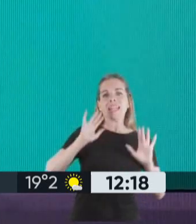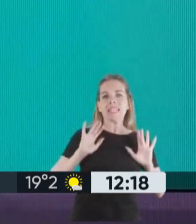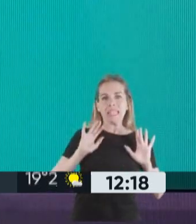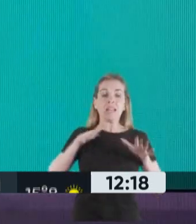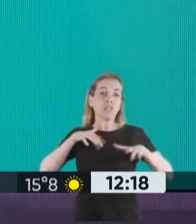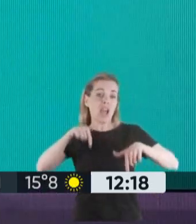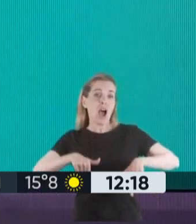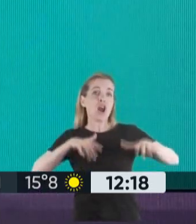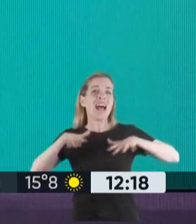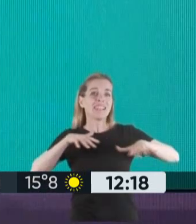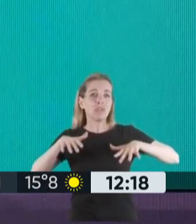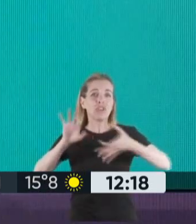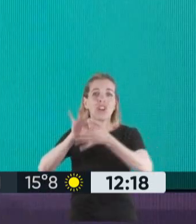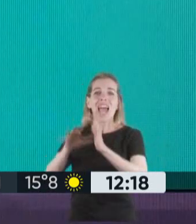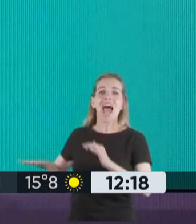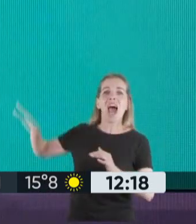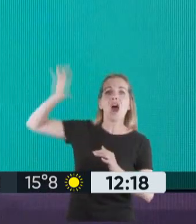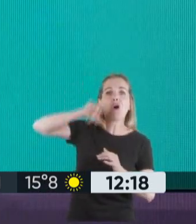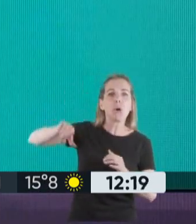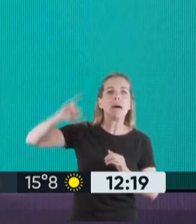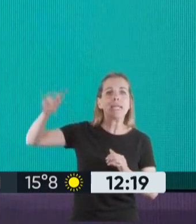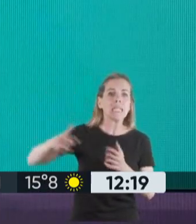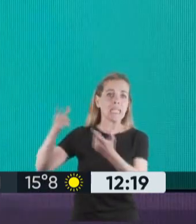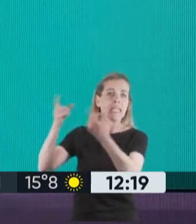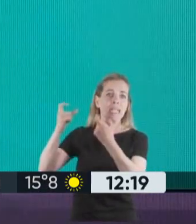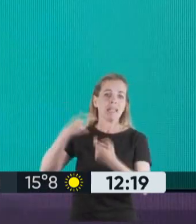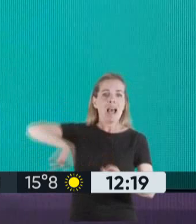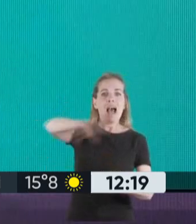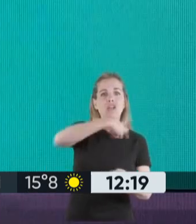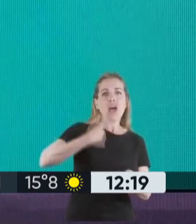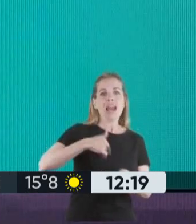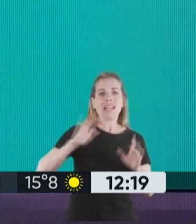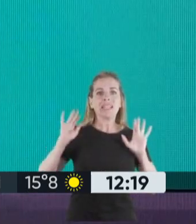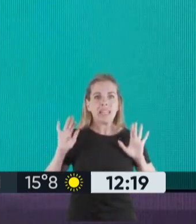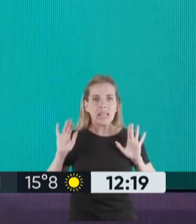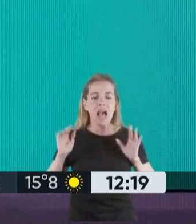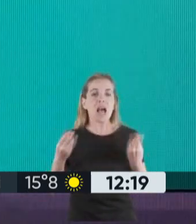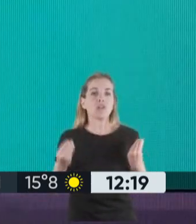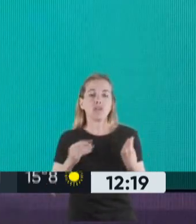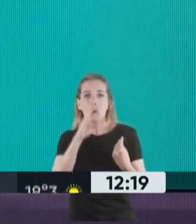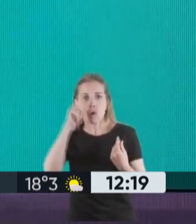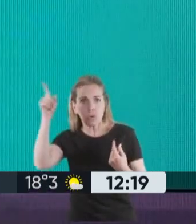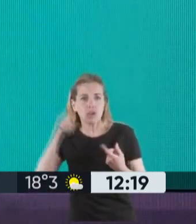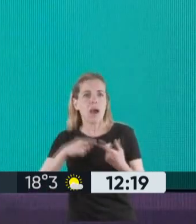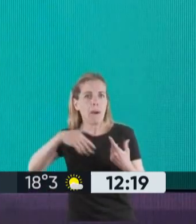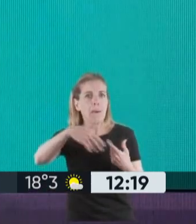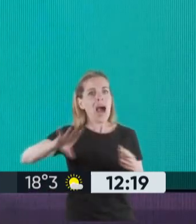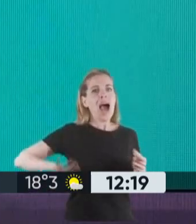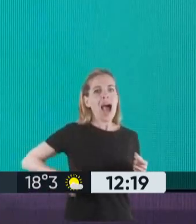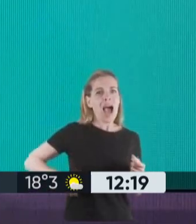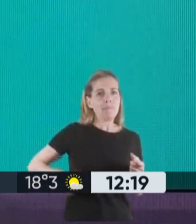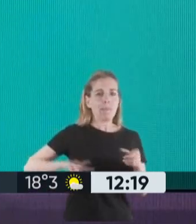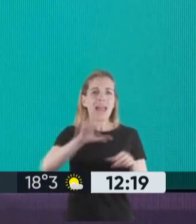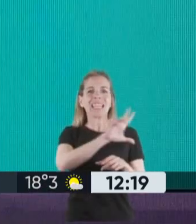crisis ha generado un cuadro de situación de extrema gravedad. La FAO anuncia una hambruna que va a afectar a 300